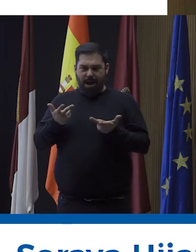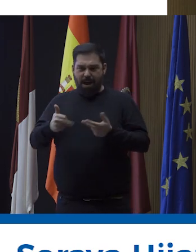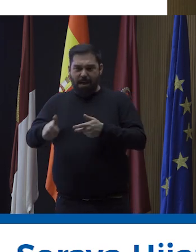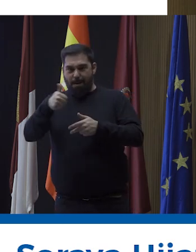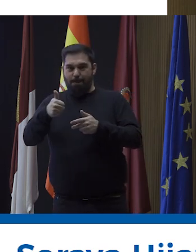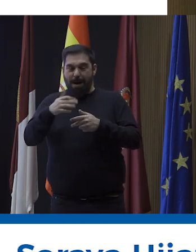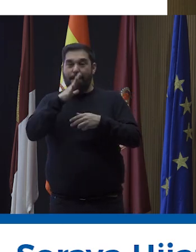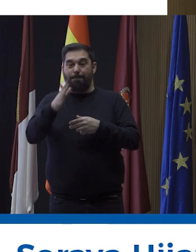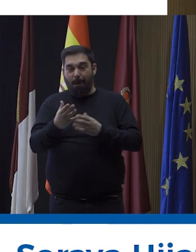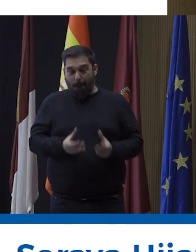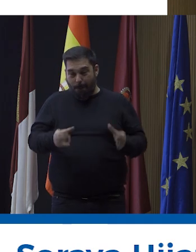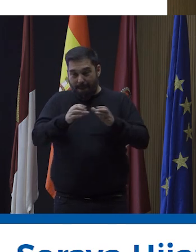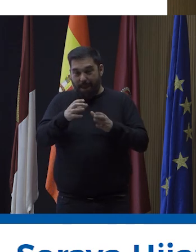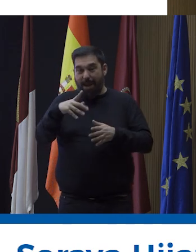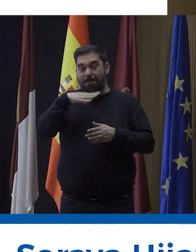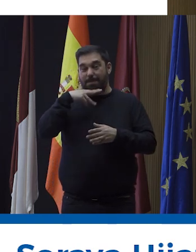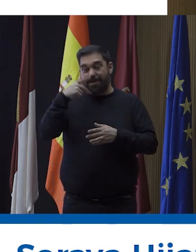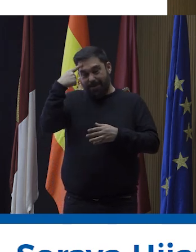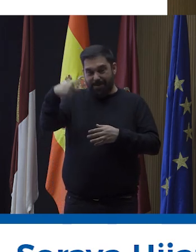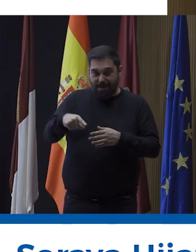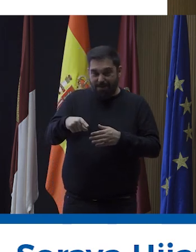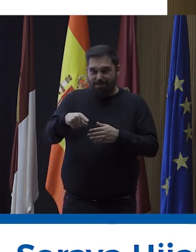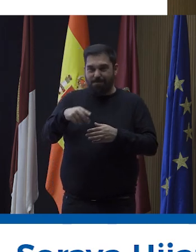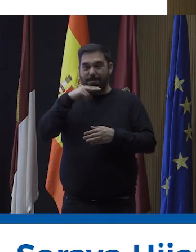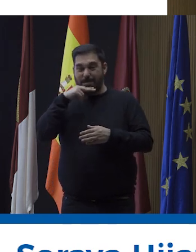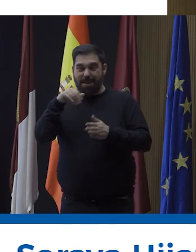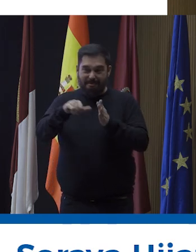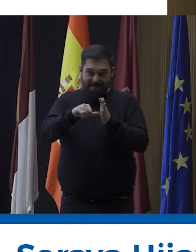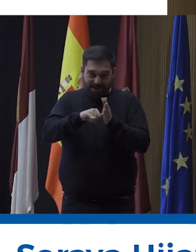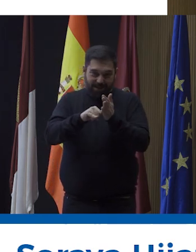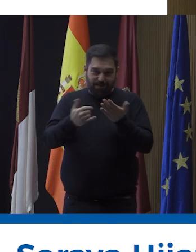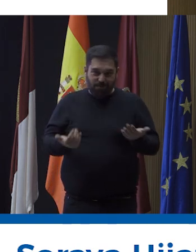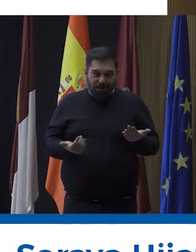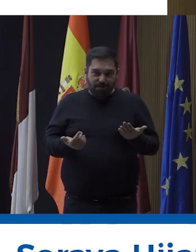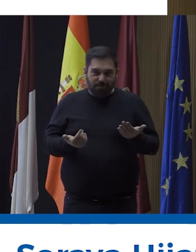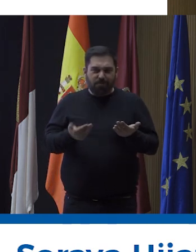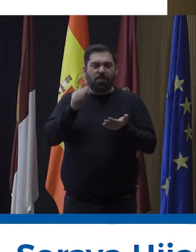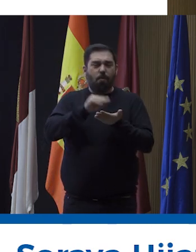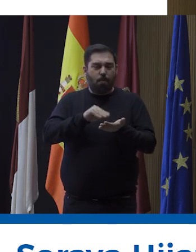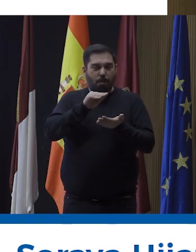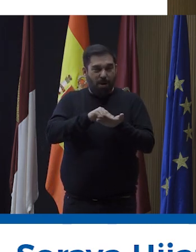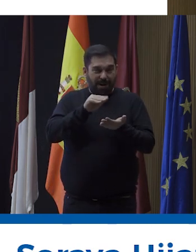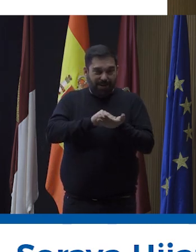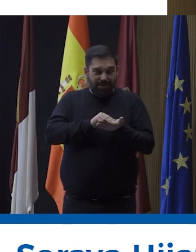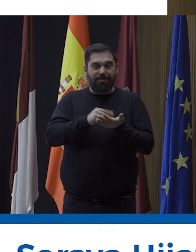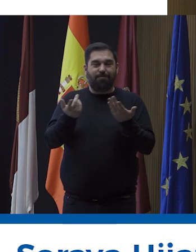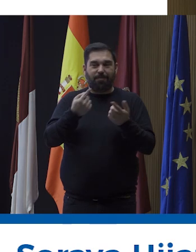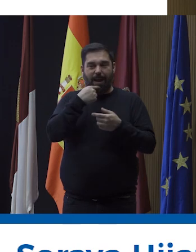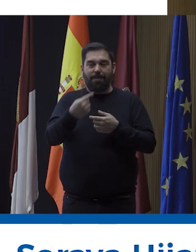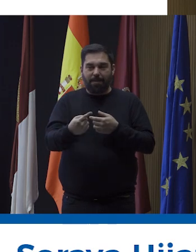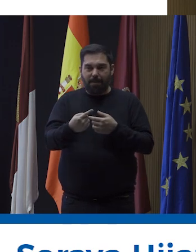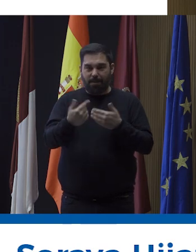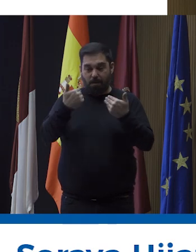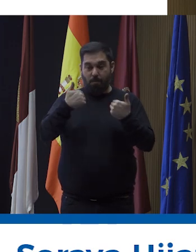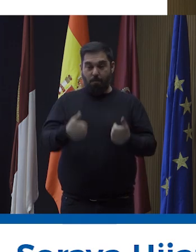la vejiga sabe que está cerca el baño y que tú vas a ir corriendo al baño, ¿vale? Entonces, muchas veces se trata de decirle a la vejiga, no,